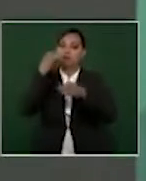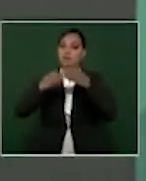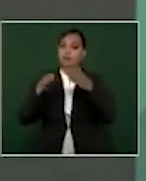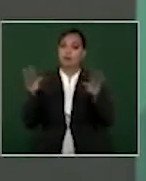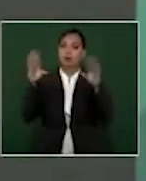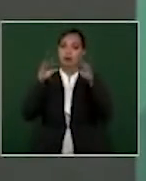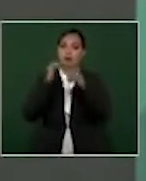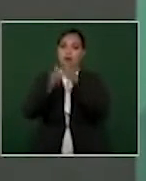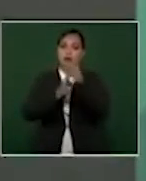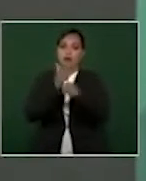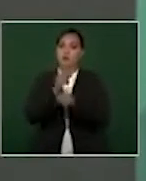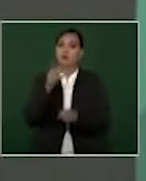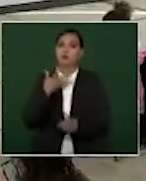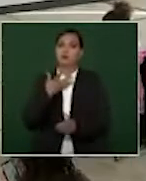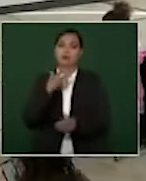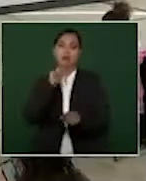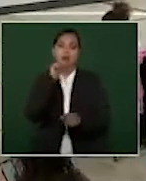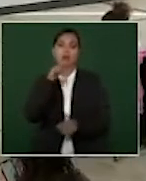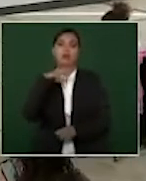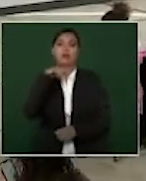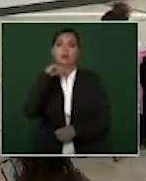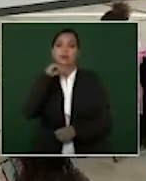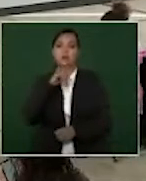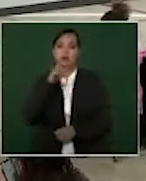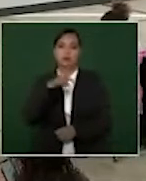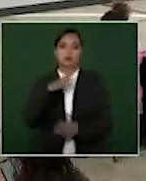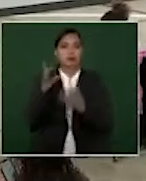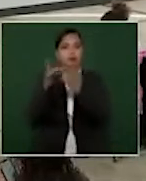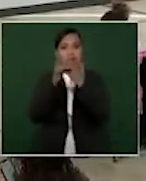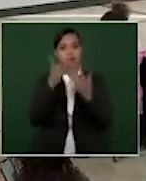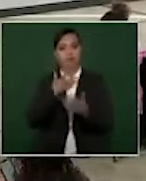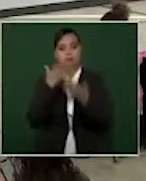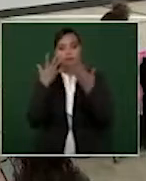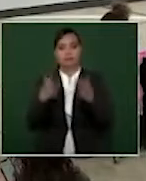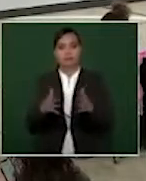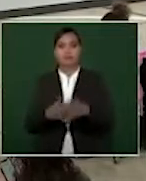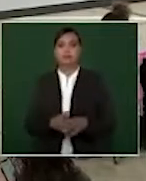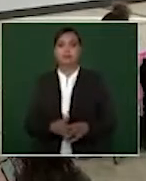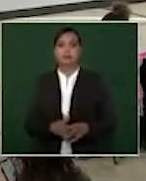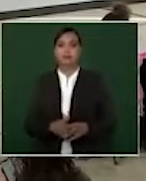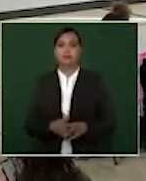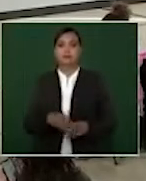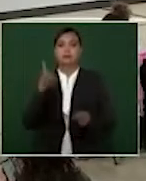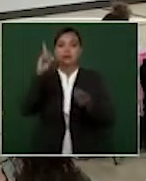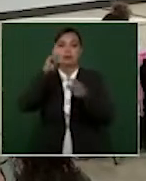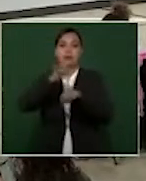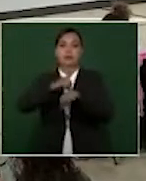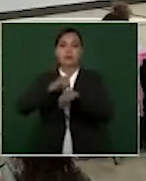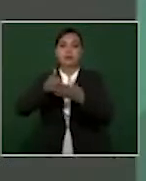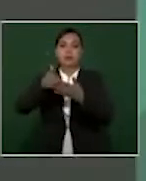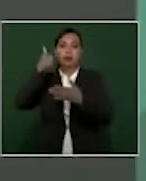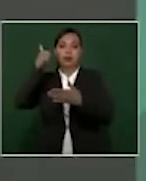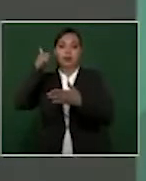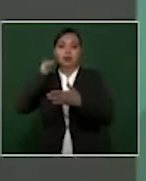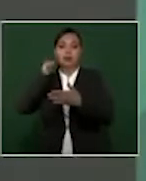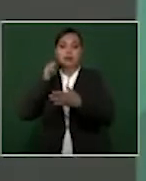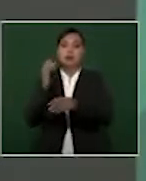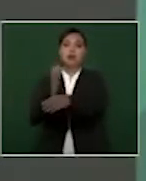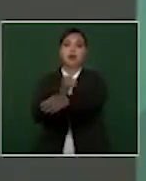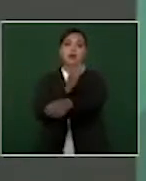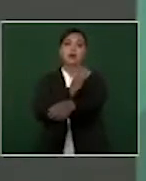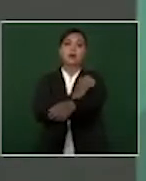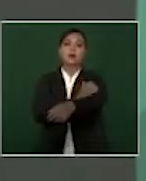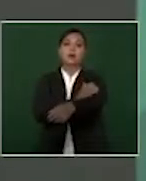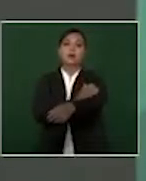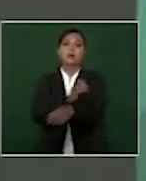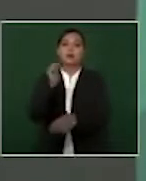van a liberar a todo aquel que dañe, que robe, que maltrate a la sociedad. Creo que ahí es donde tenemos que poner